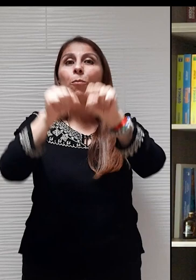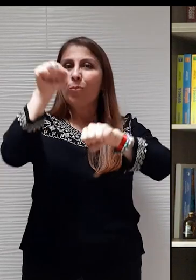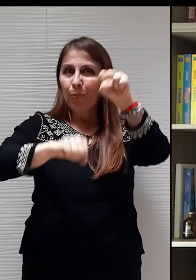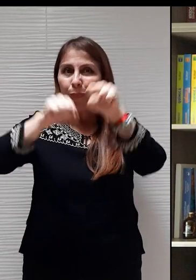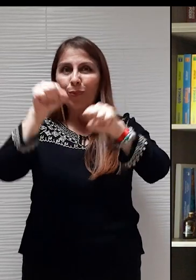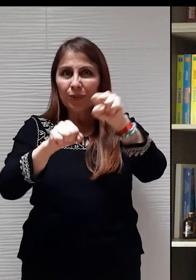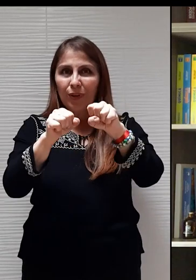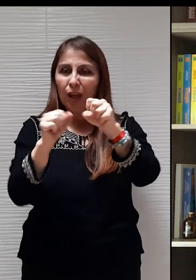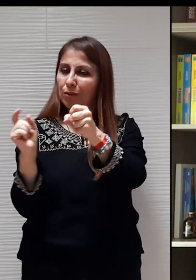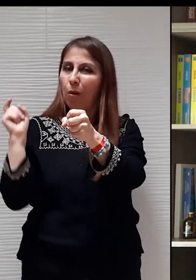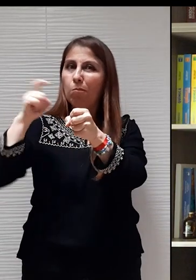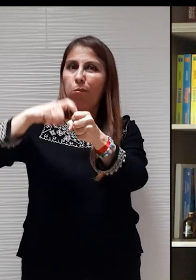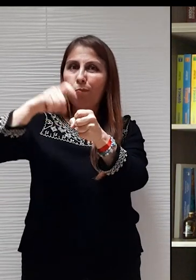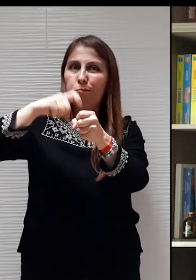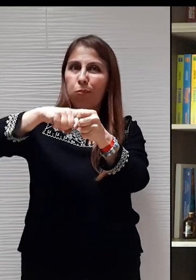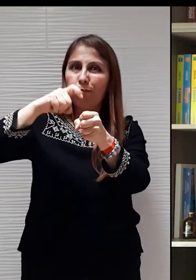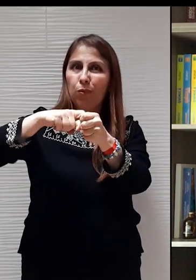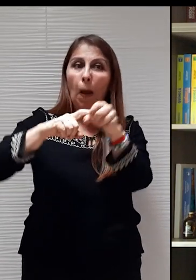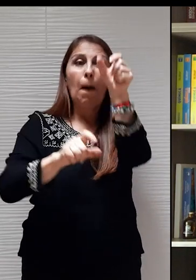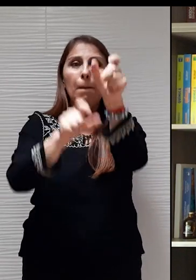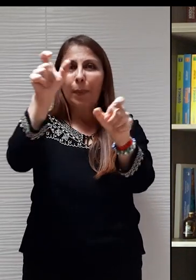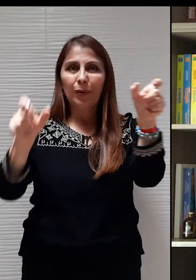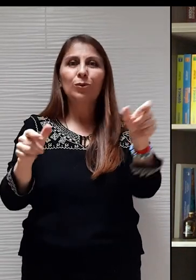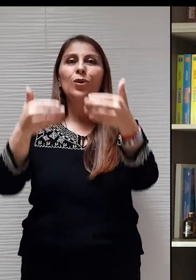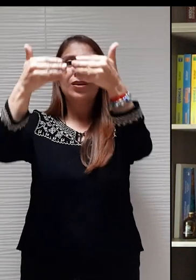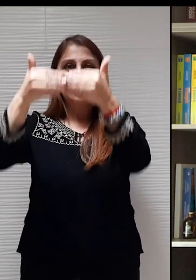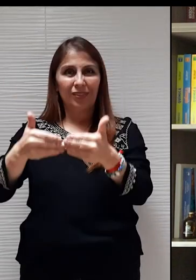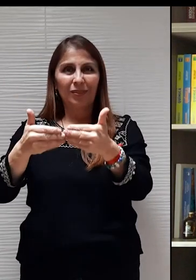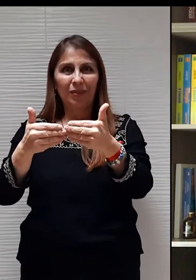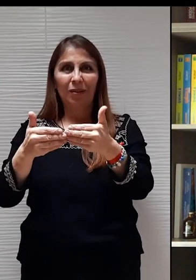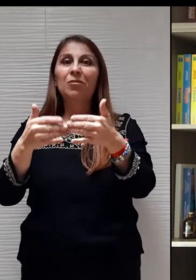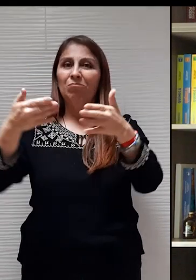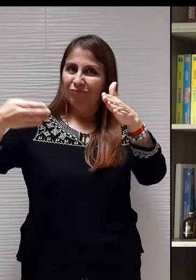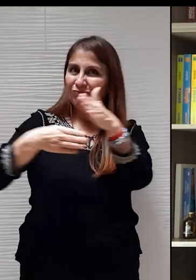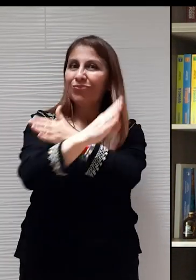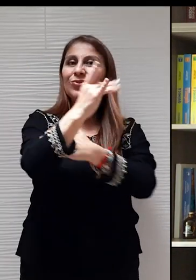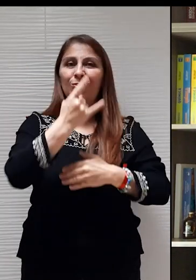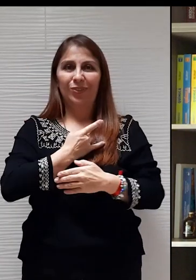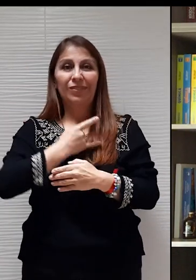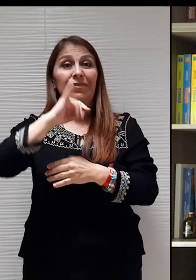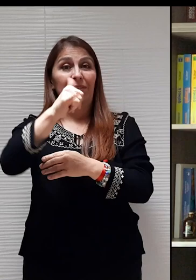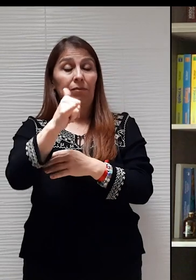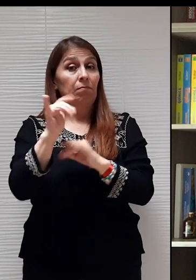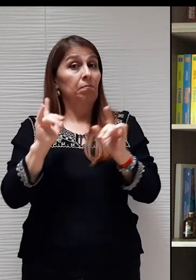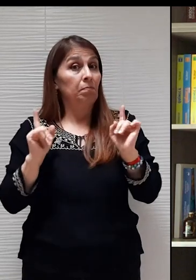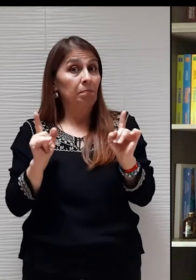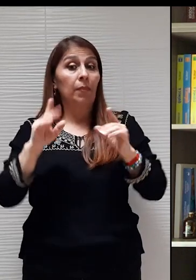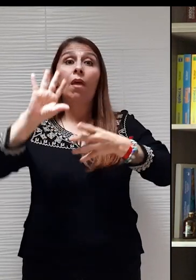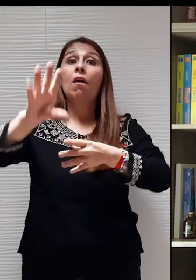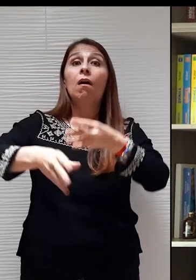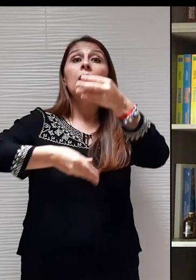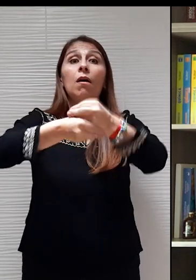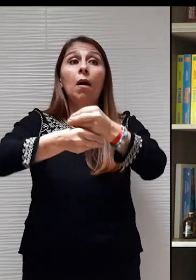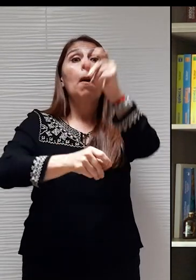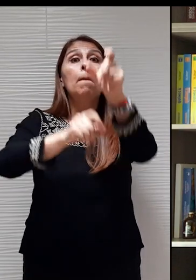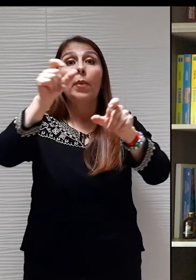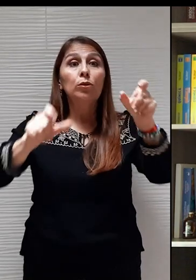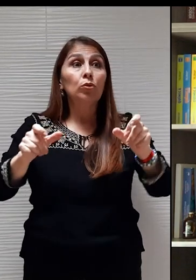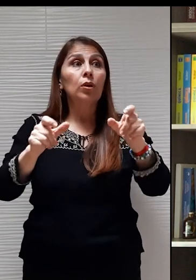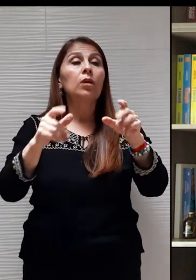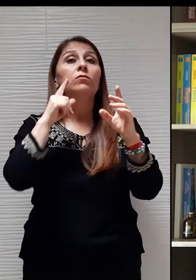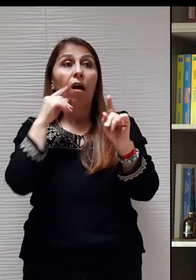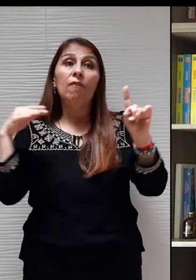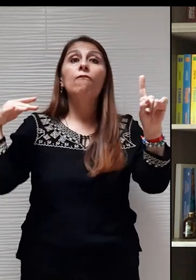de personas en situación de discapacidad, pero también personas que han sufrido el conflicto,